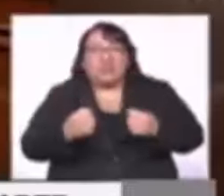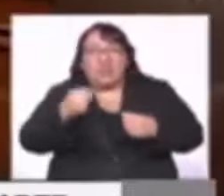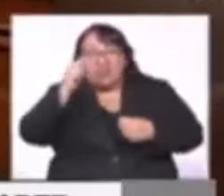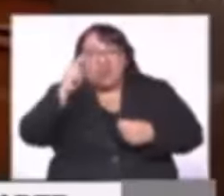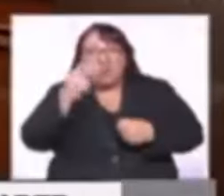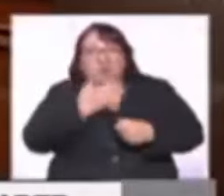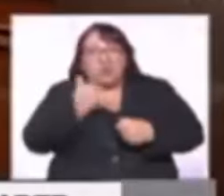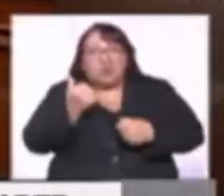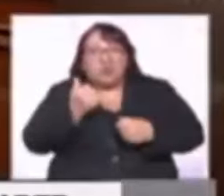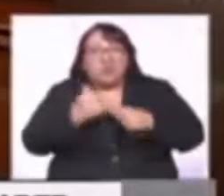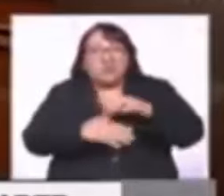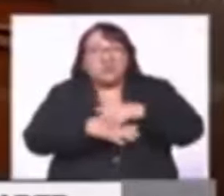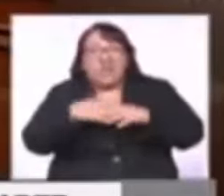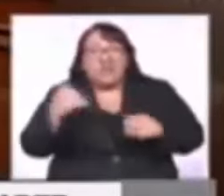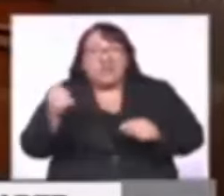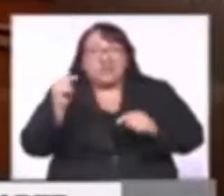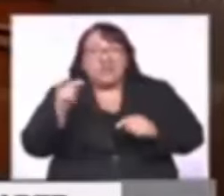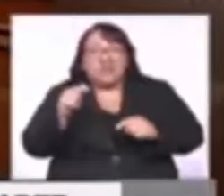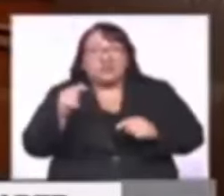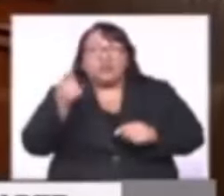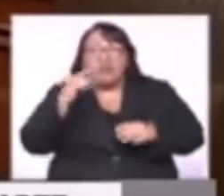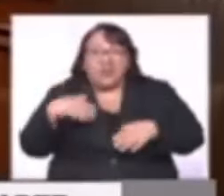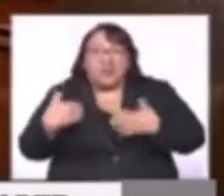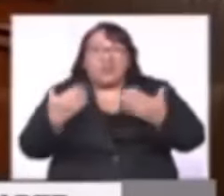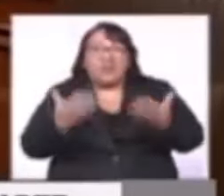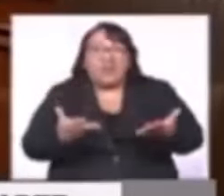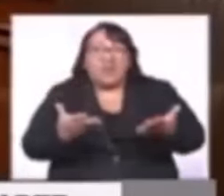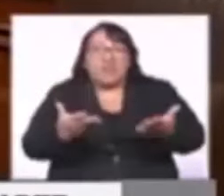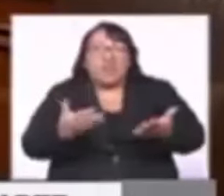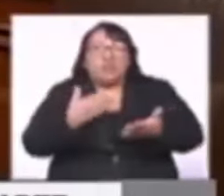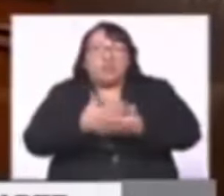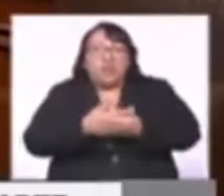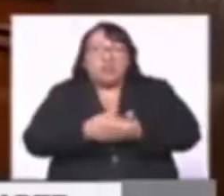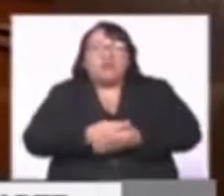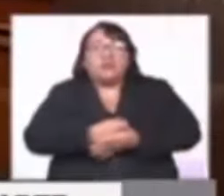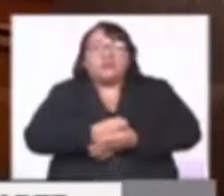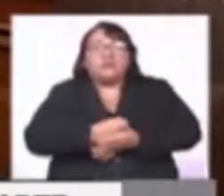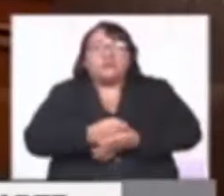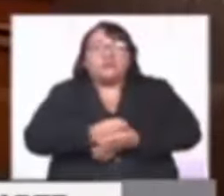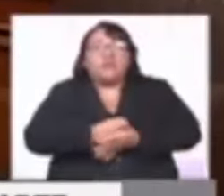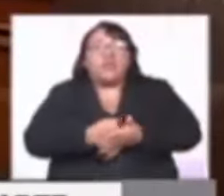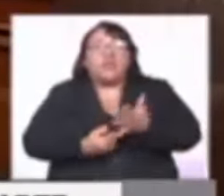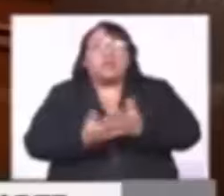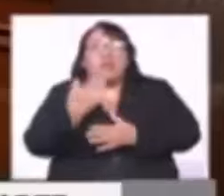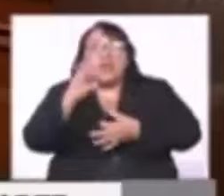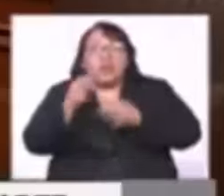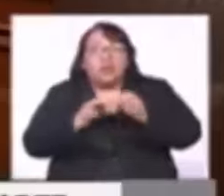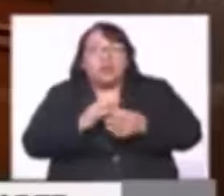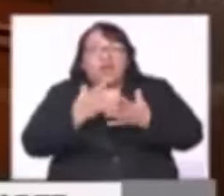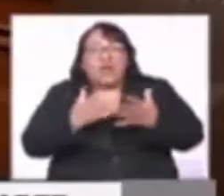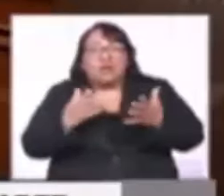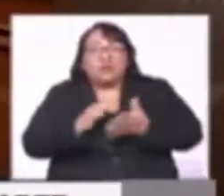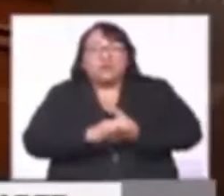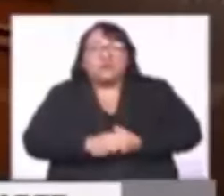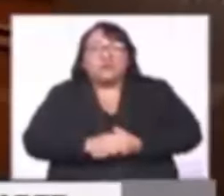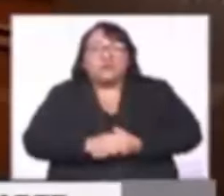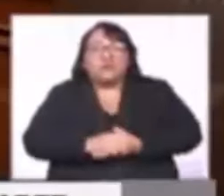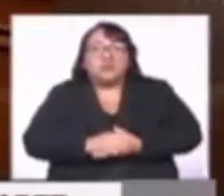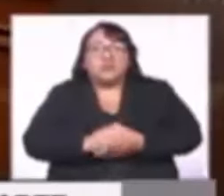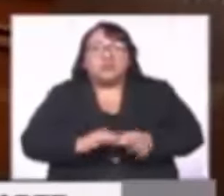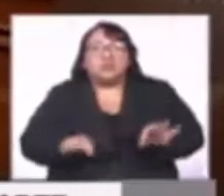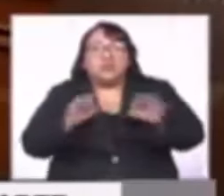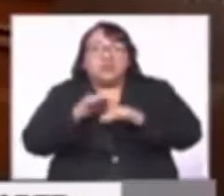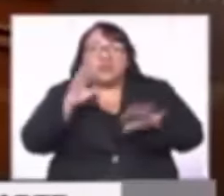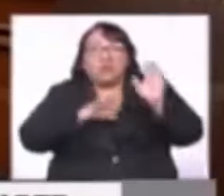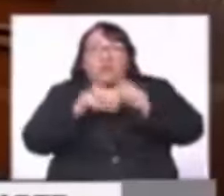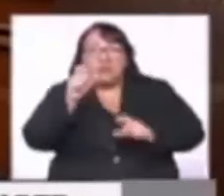país, salir de esto para poder darle el piloto, el motor a la reactivación económica, a las cosas que realmente le importan a la